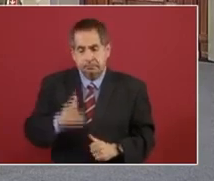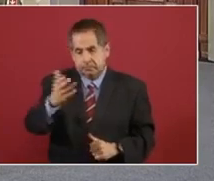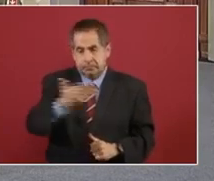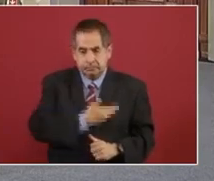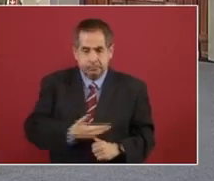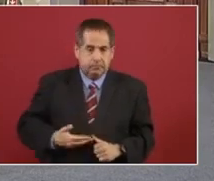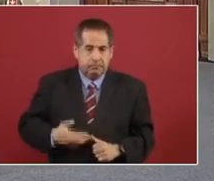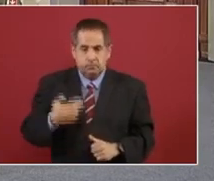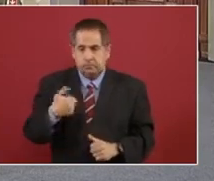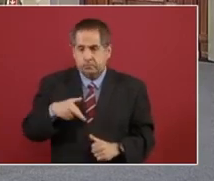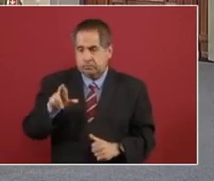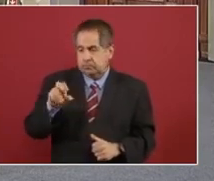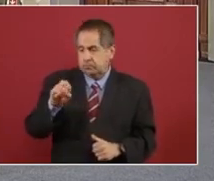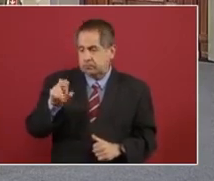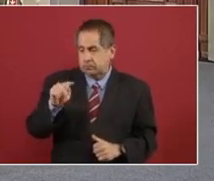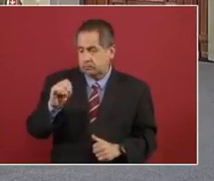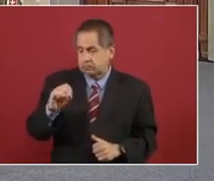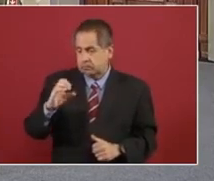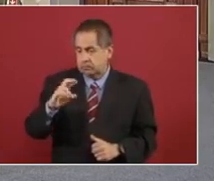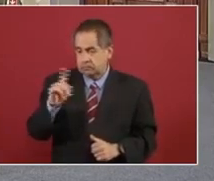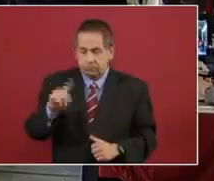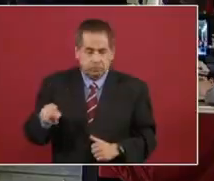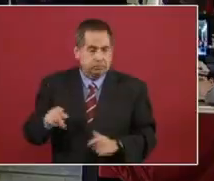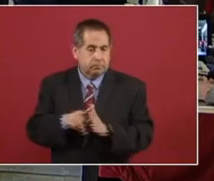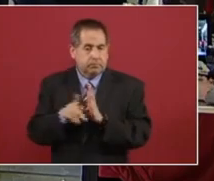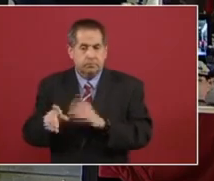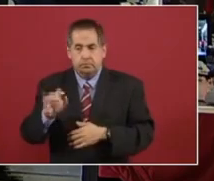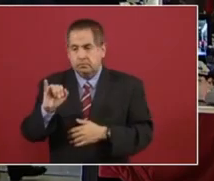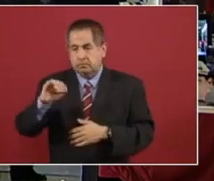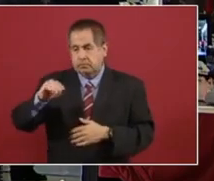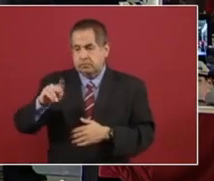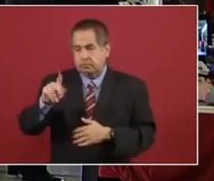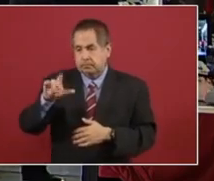Presidente, Roberto Cruz, de